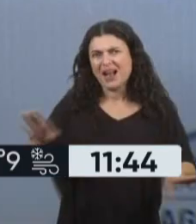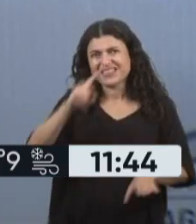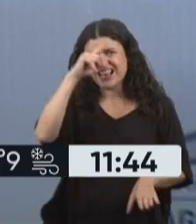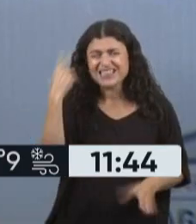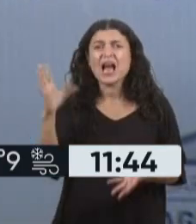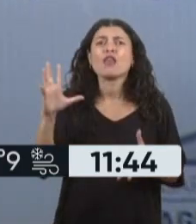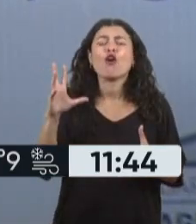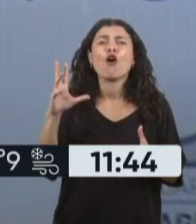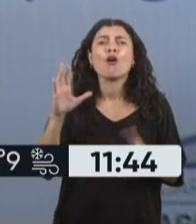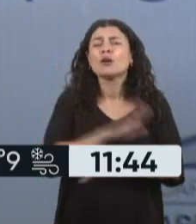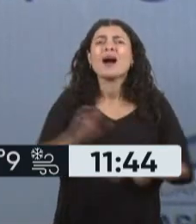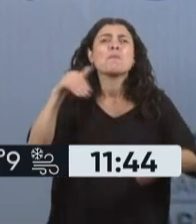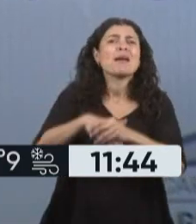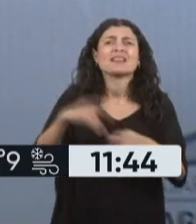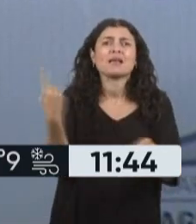que quieren sostener.